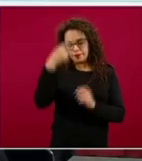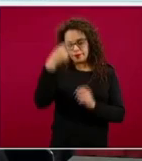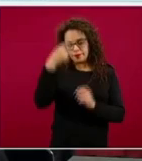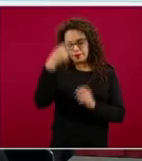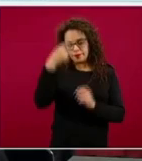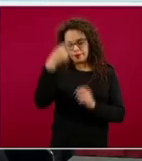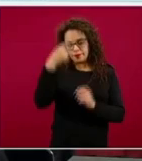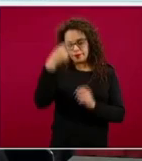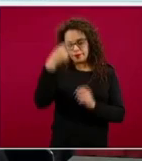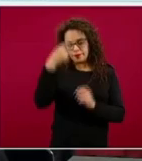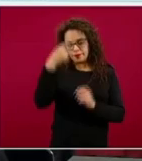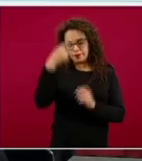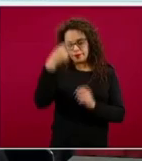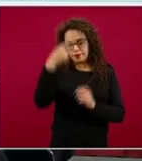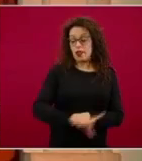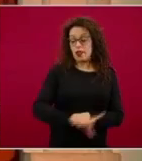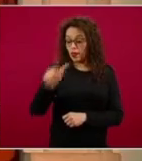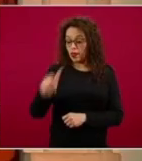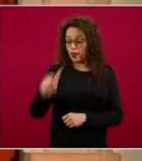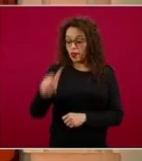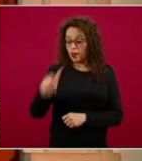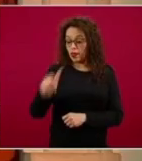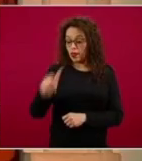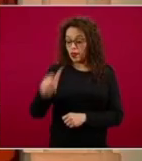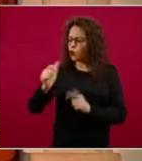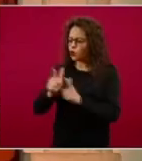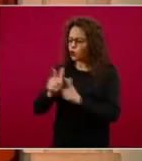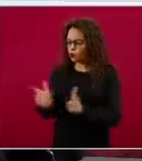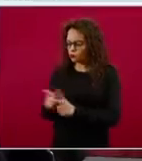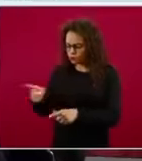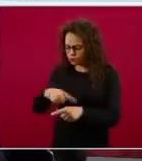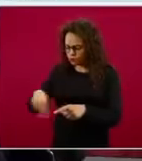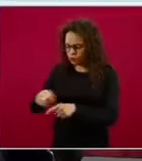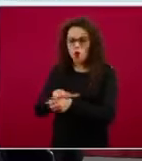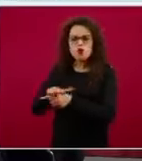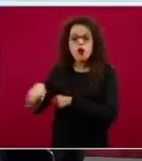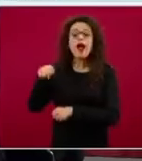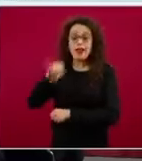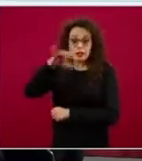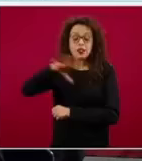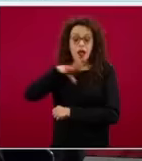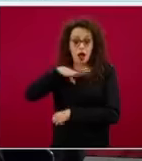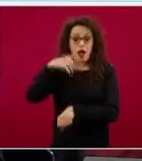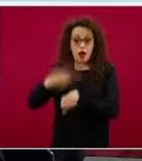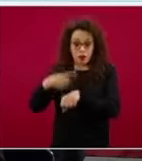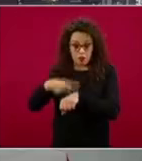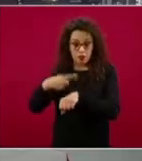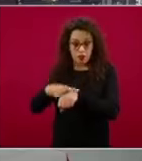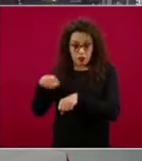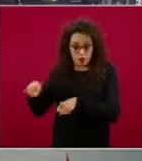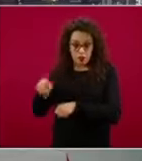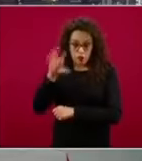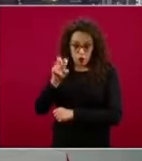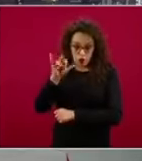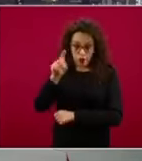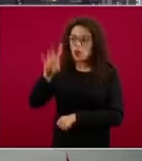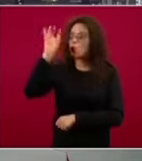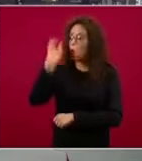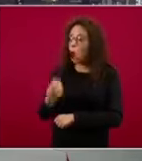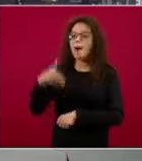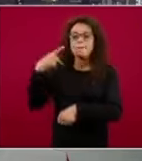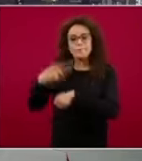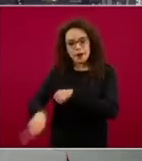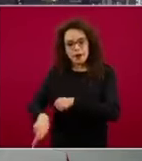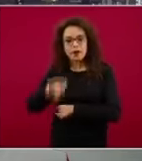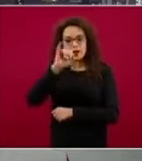se identifica el otro grupo que sí tiene síntomas de COVID y pueden ser o grupos de alto riesgo o grupos que no tengan factores de riesgo. Y